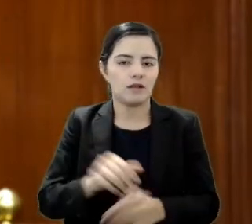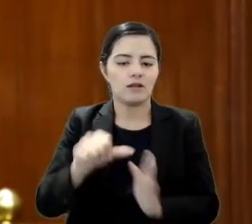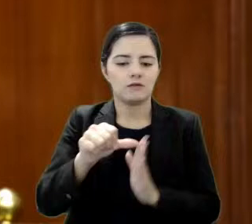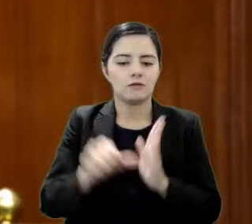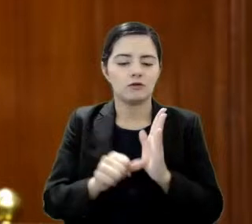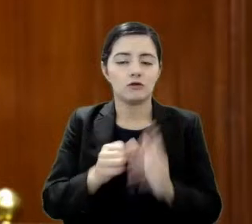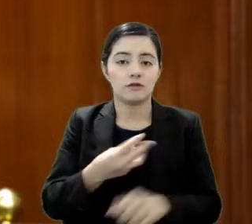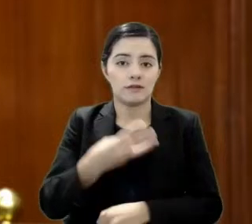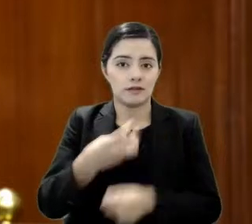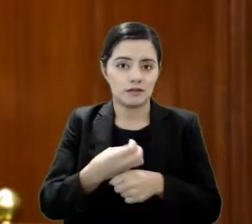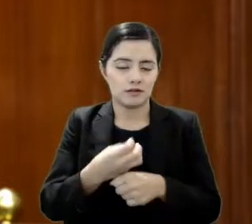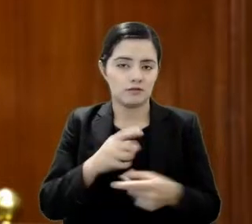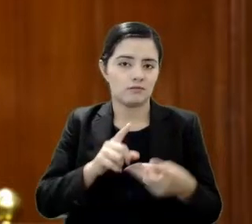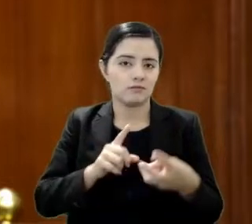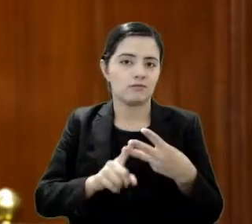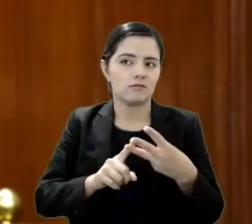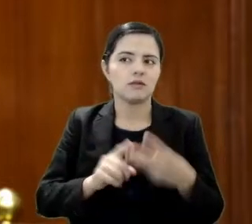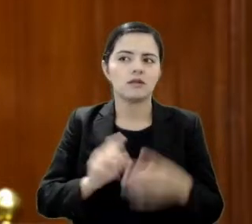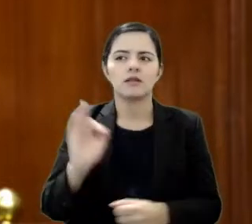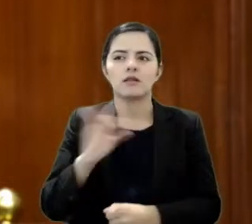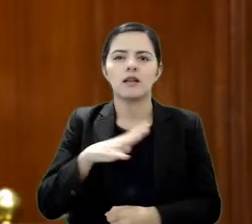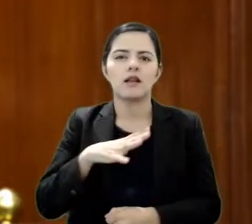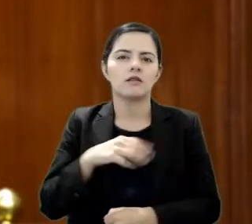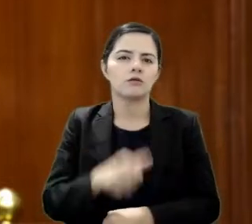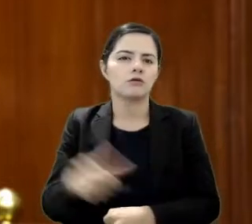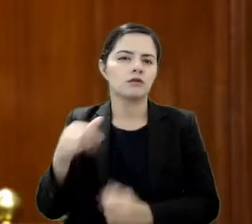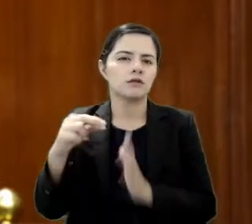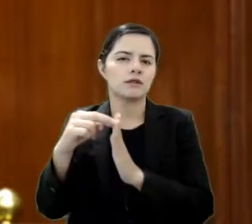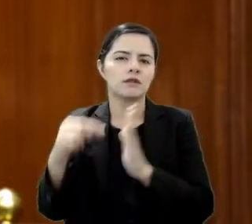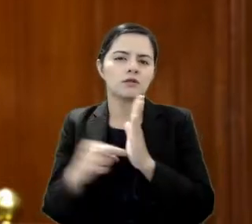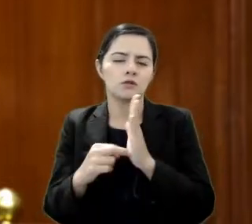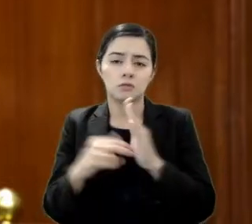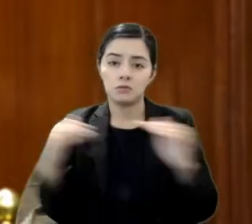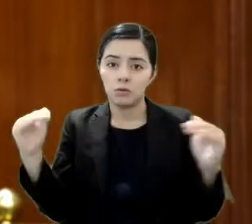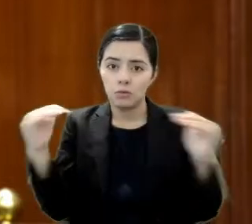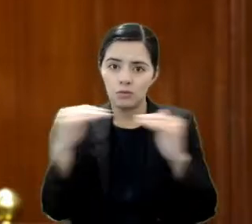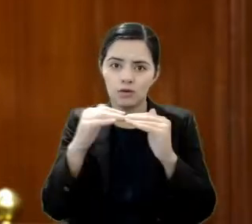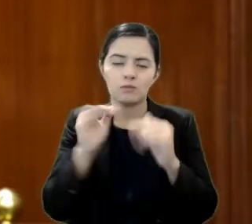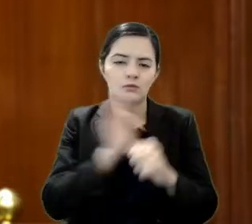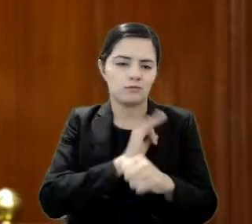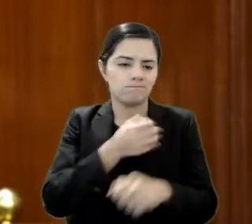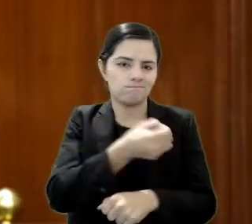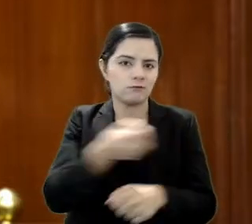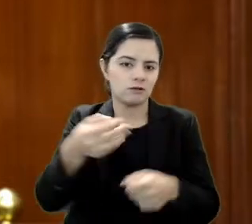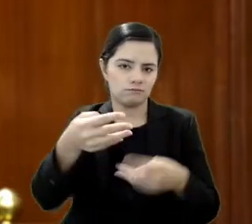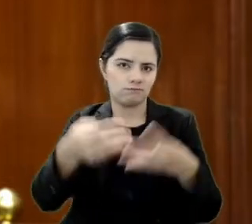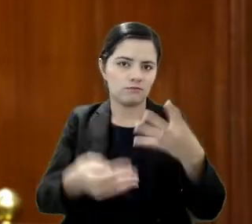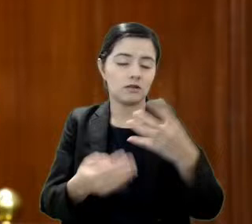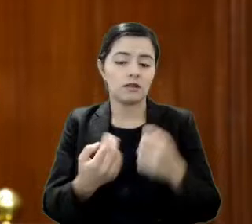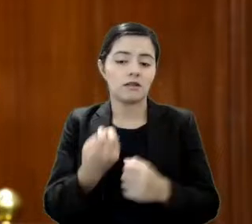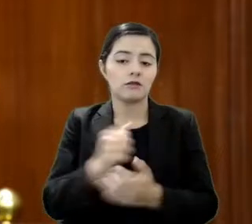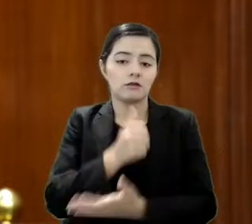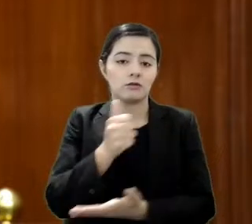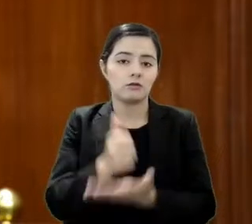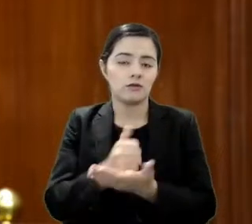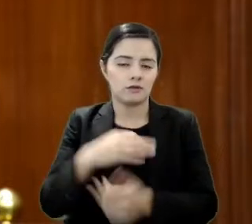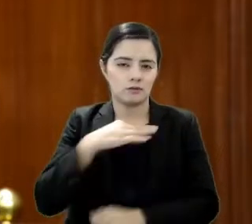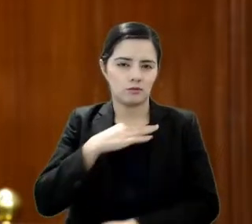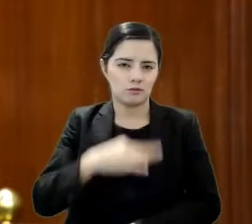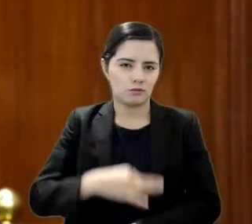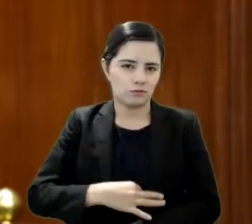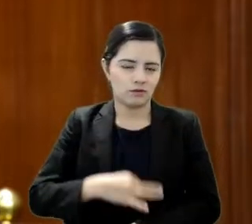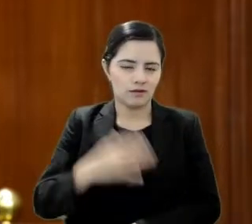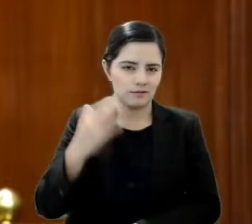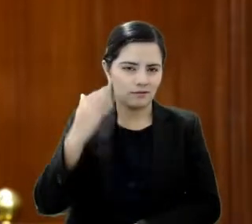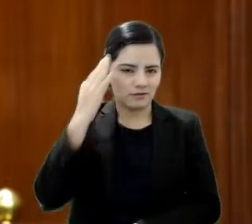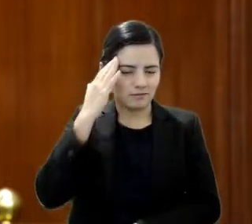las disposiciones de igual o menor jerarquía, dado en el Palacio del Poder Legislativo, en la ciudad de Toluca de Lerdo, capital del Estado de México,